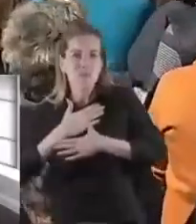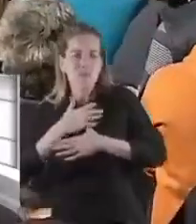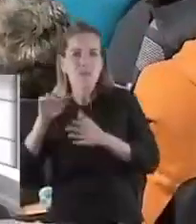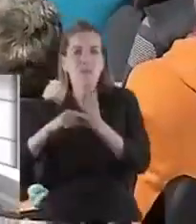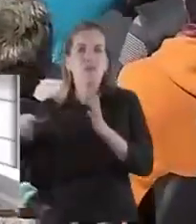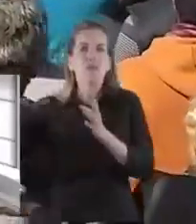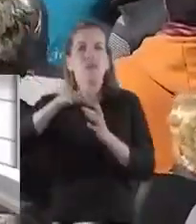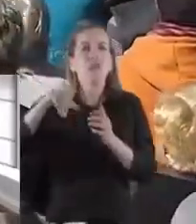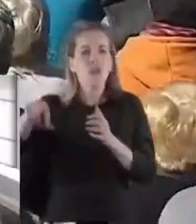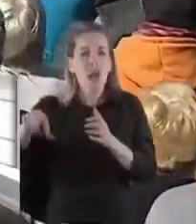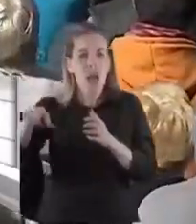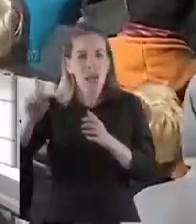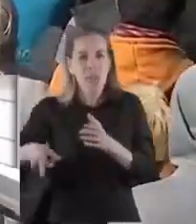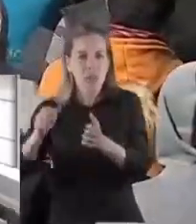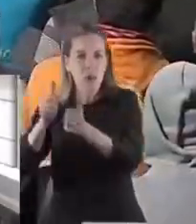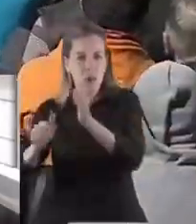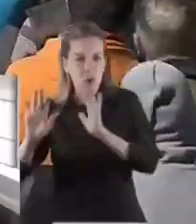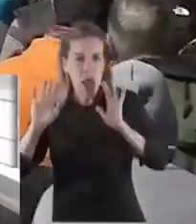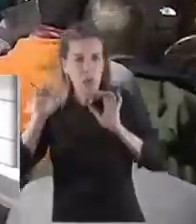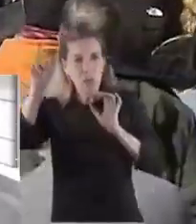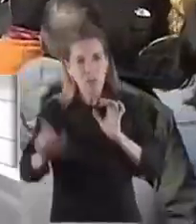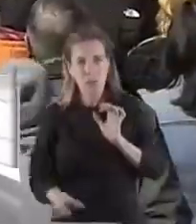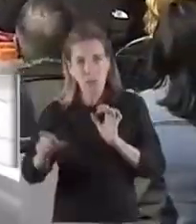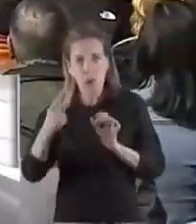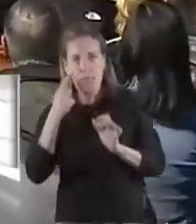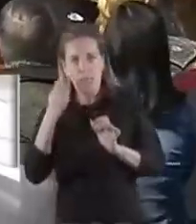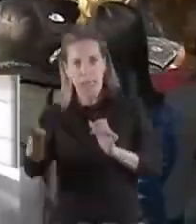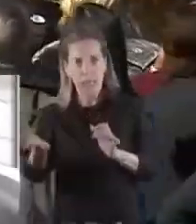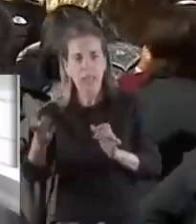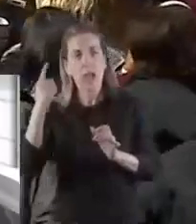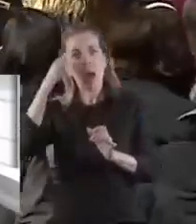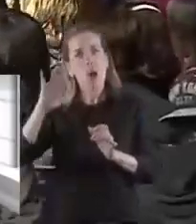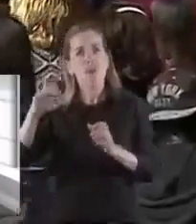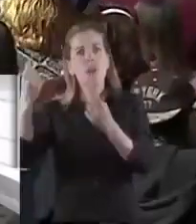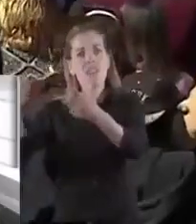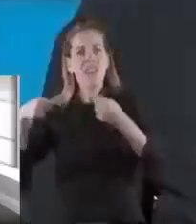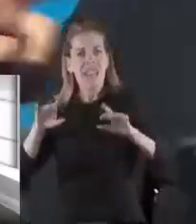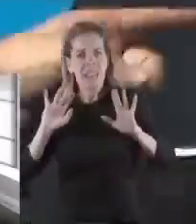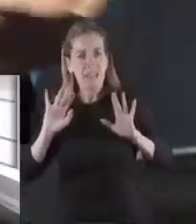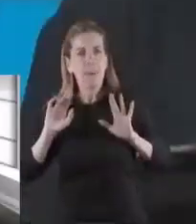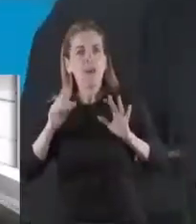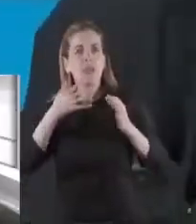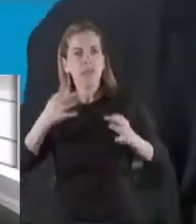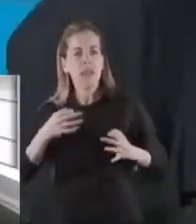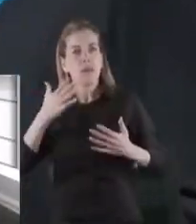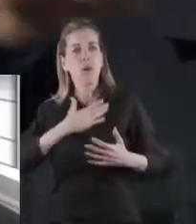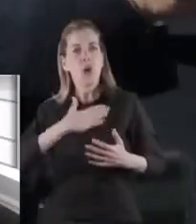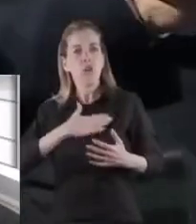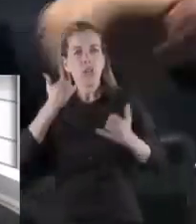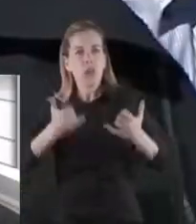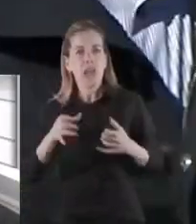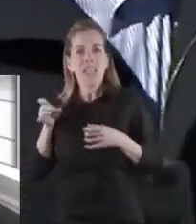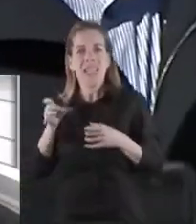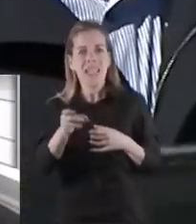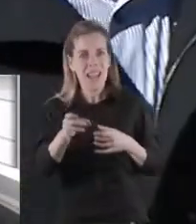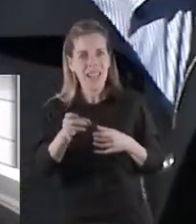que es alguien que no piensa como yo es propicio pero que siente como yo y celebra como yo que esto ocurra este seguro